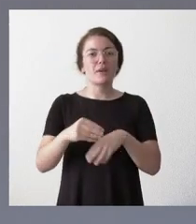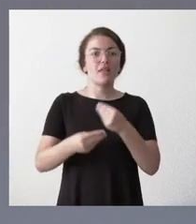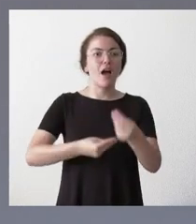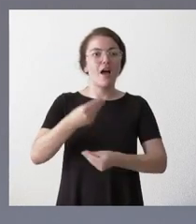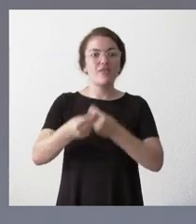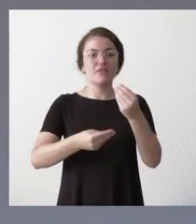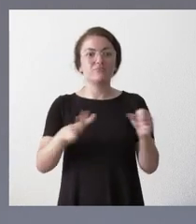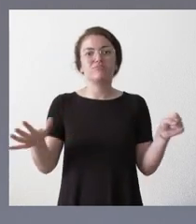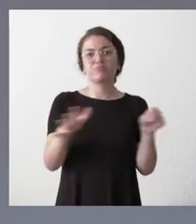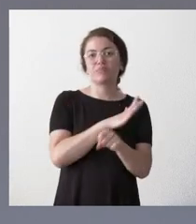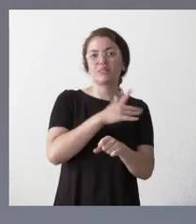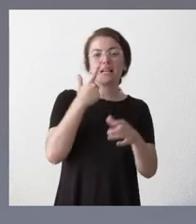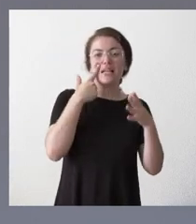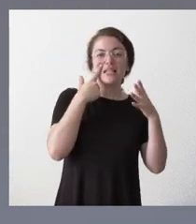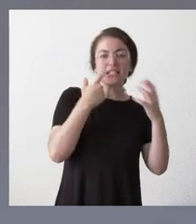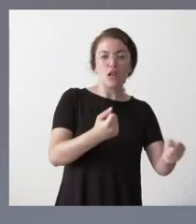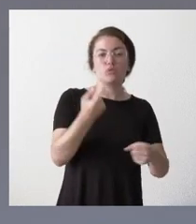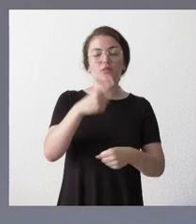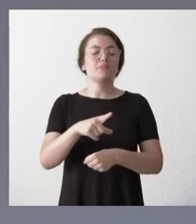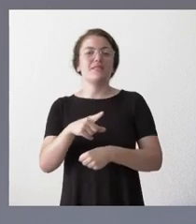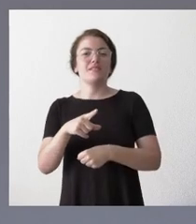sanitariamente como educativamente